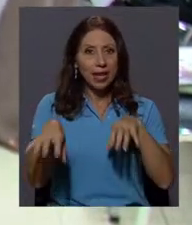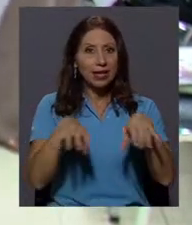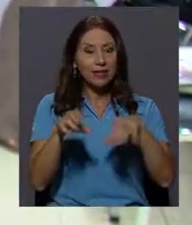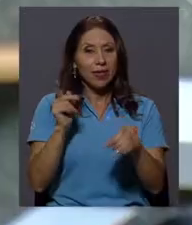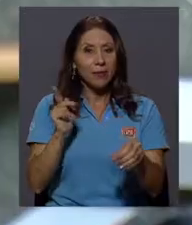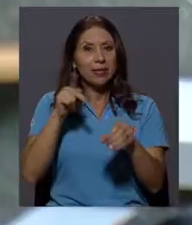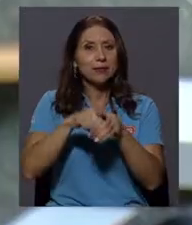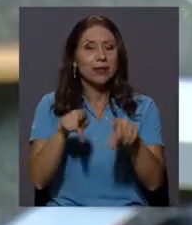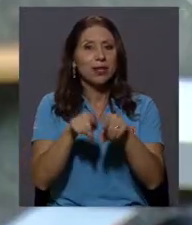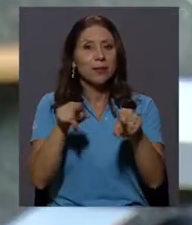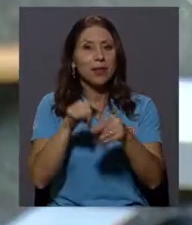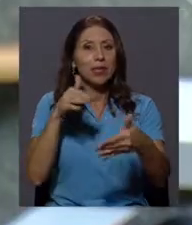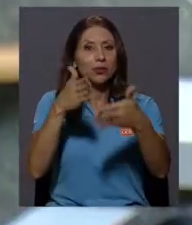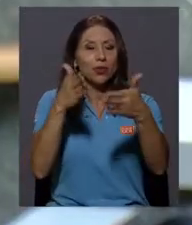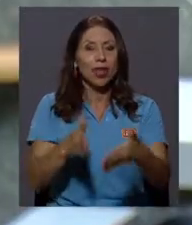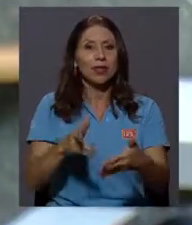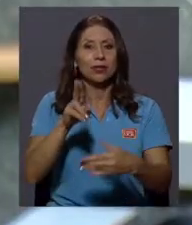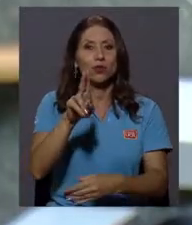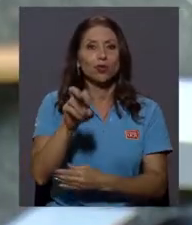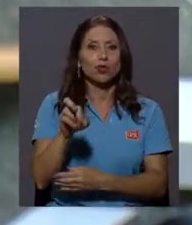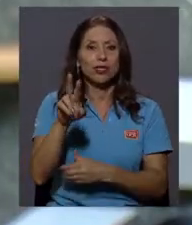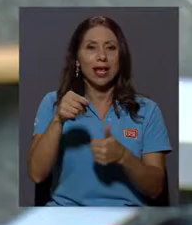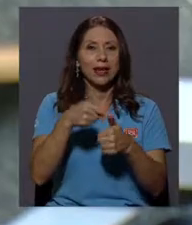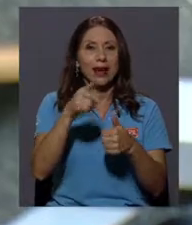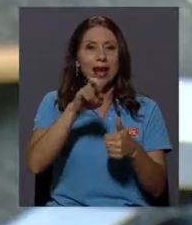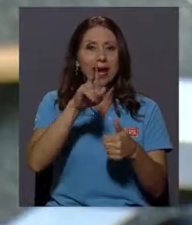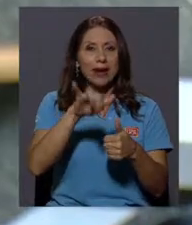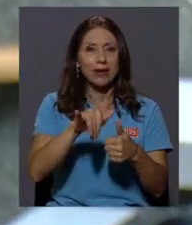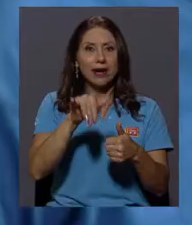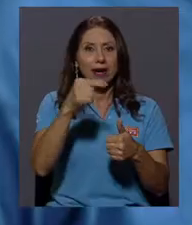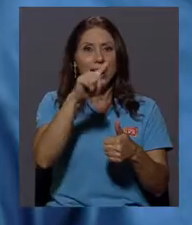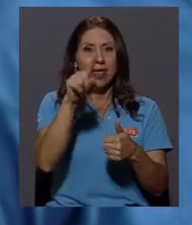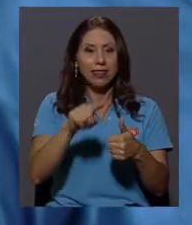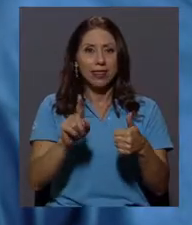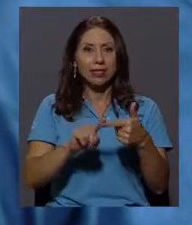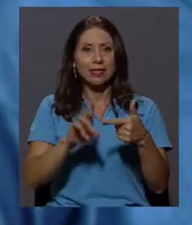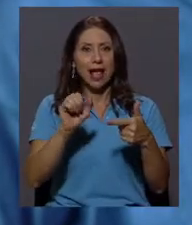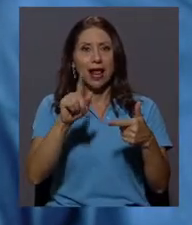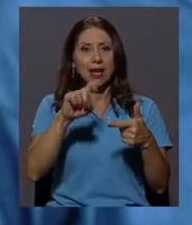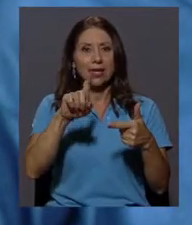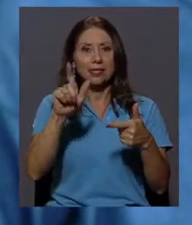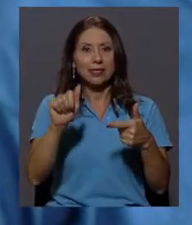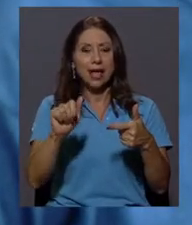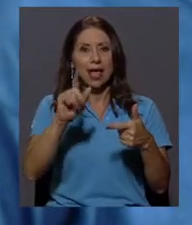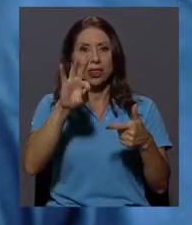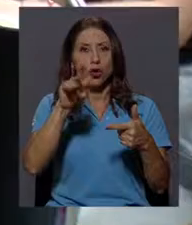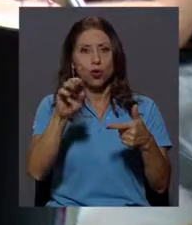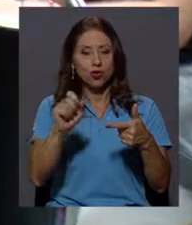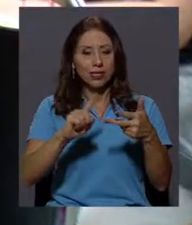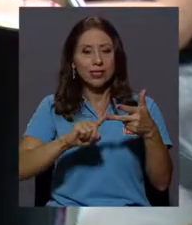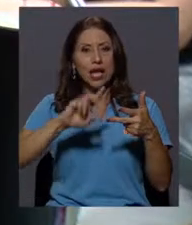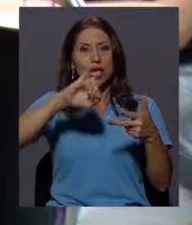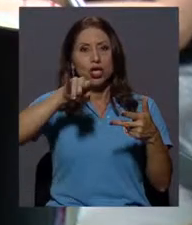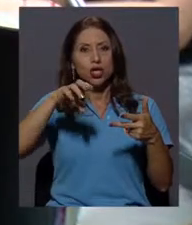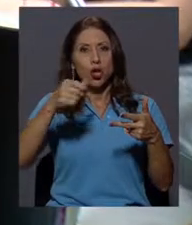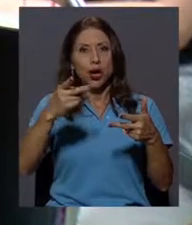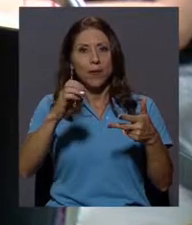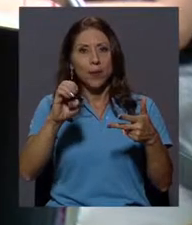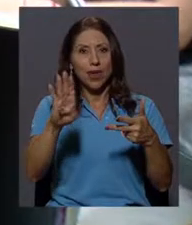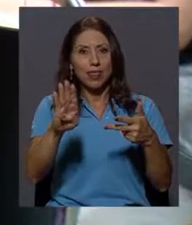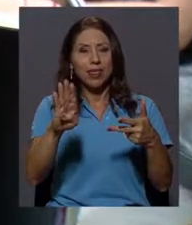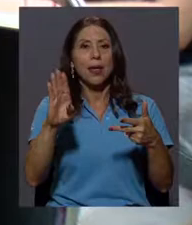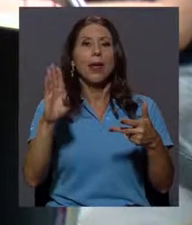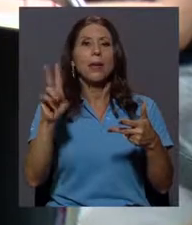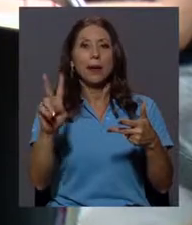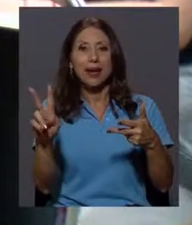actividad participaron también los estudiantes de la UCR Henry Hernández, Alexa Torres y Jojebet Valverde, quienes compartieron